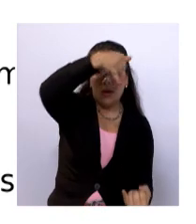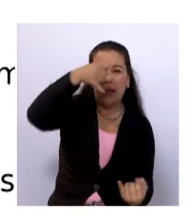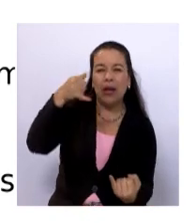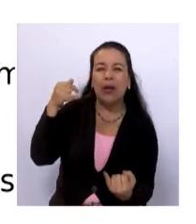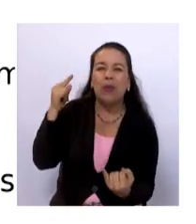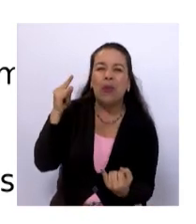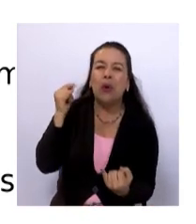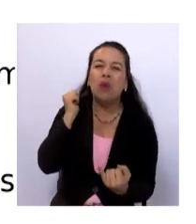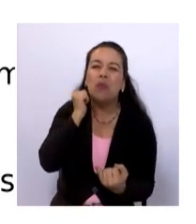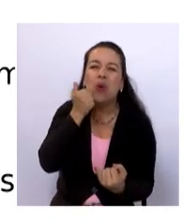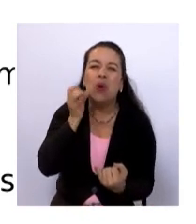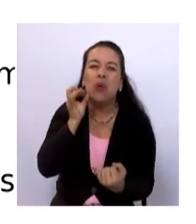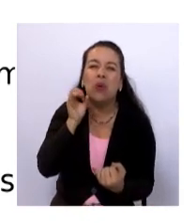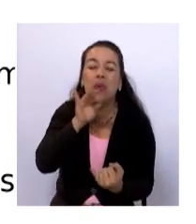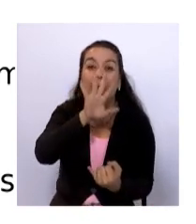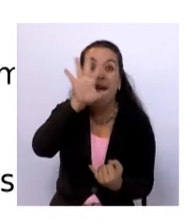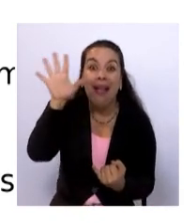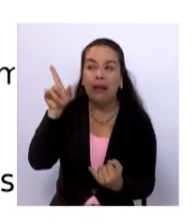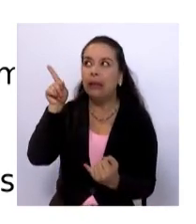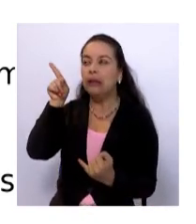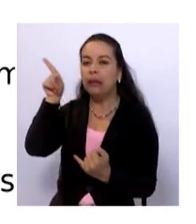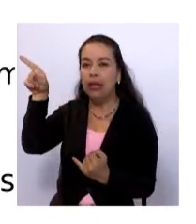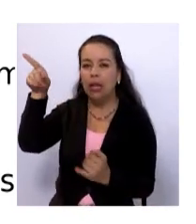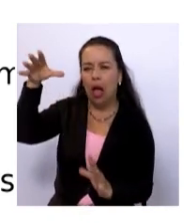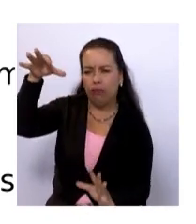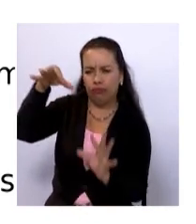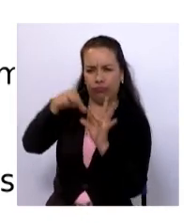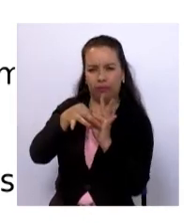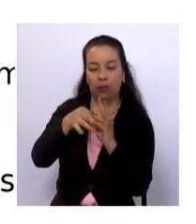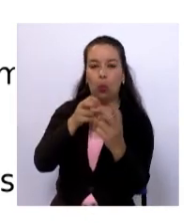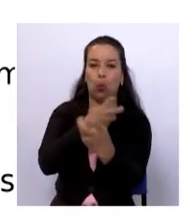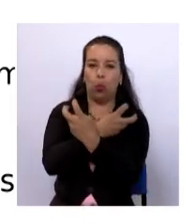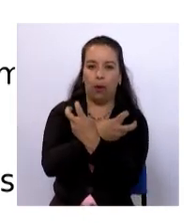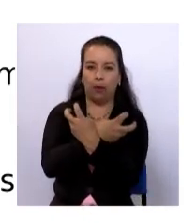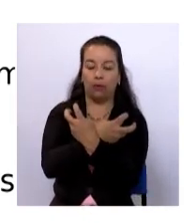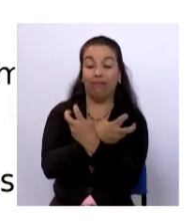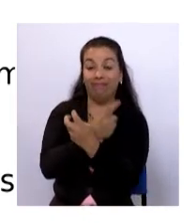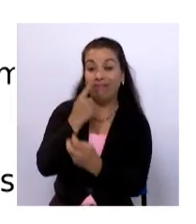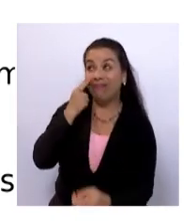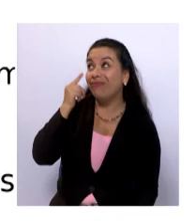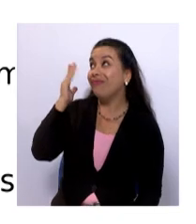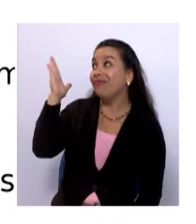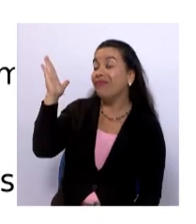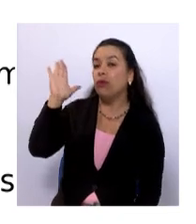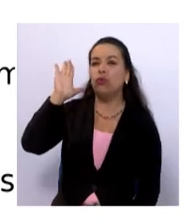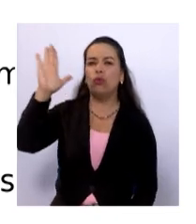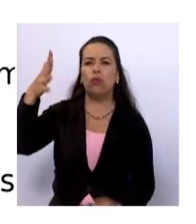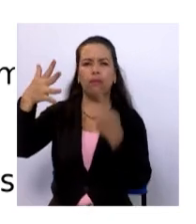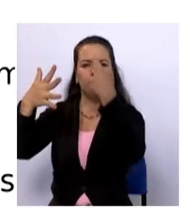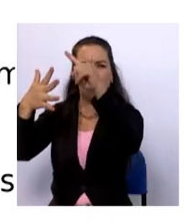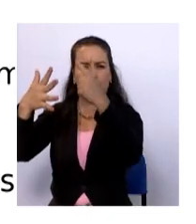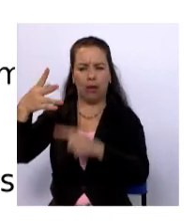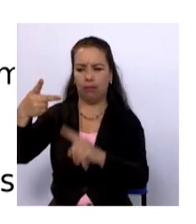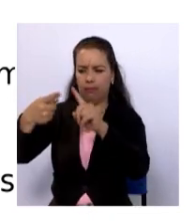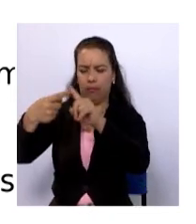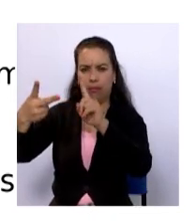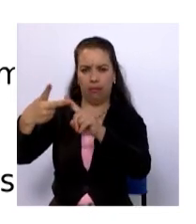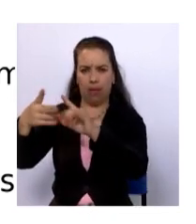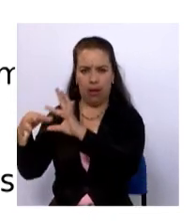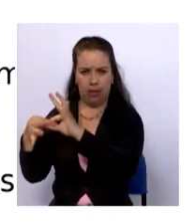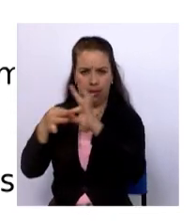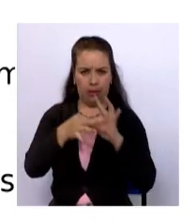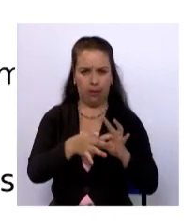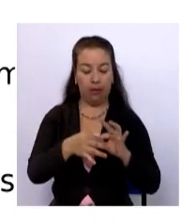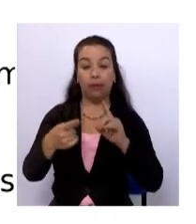encontrar y esa parte violeta se une directamente a los huesos ustedes pueden ver que hay un componente hay dos componentes socios allí